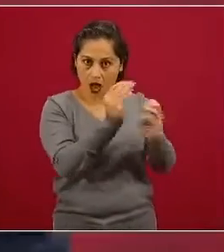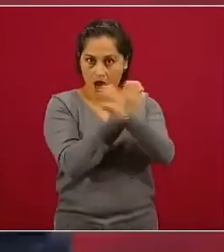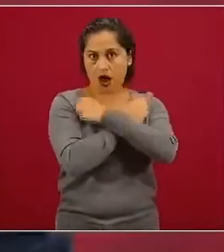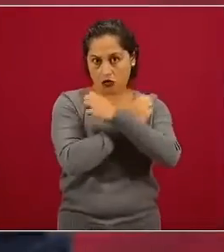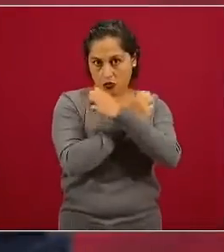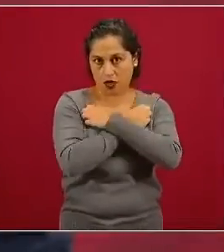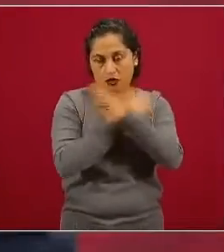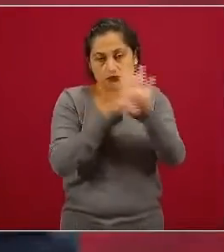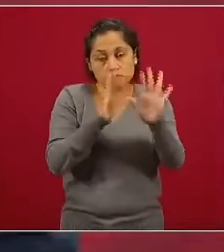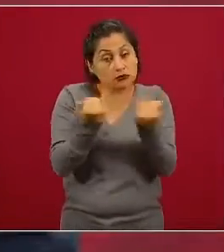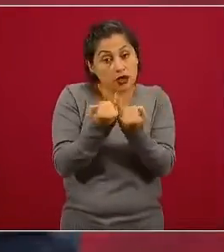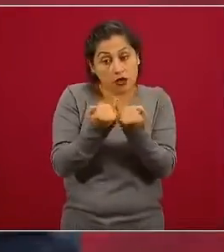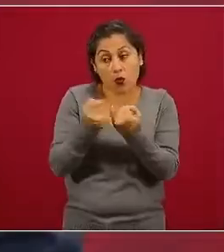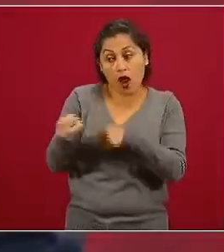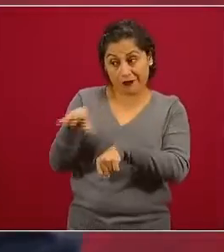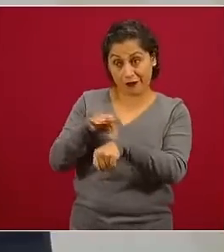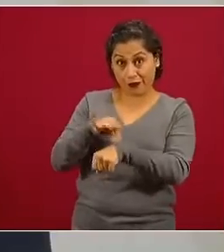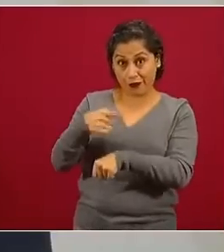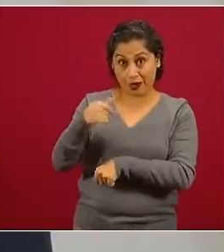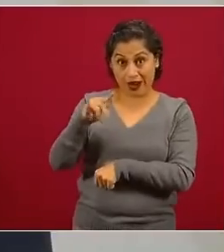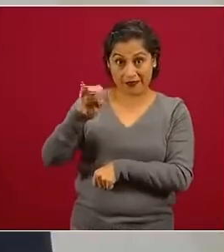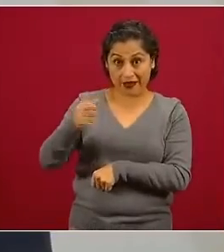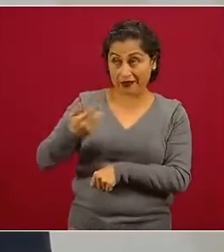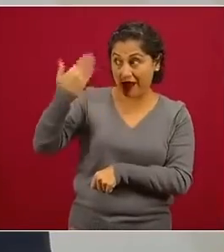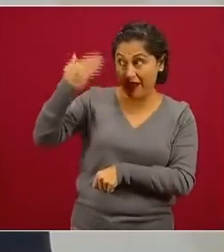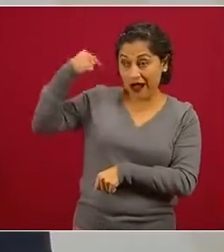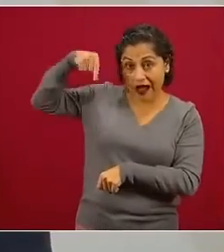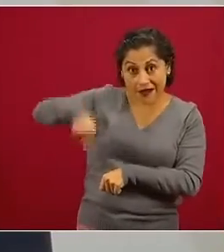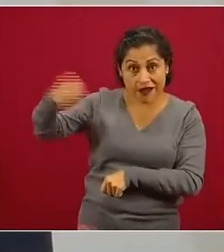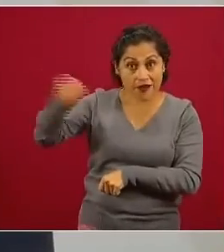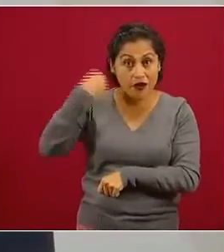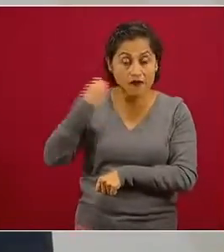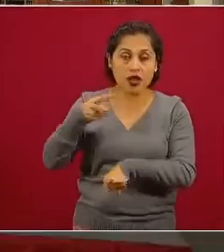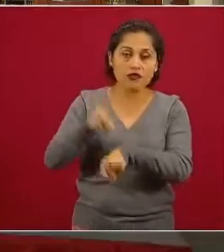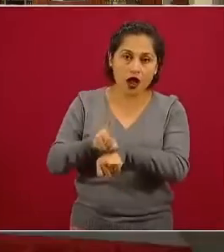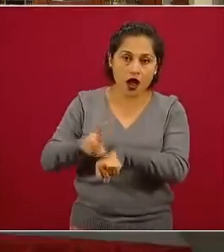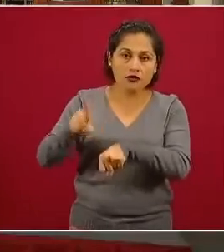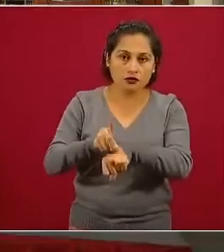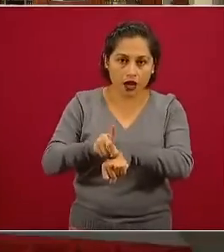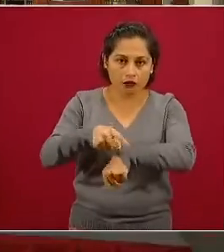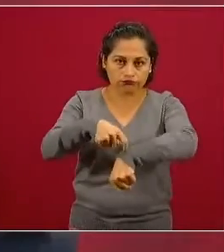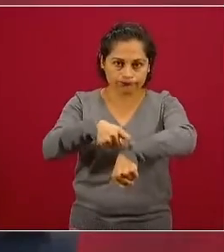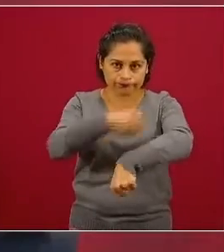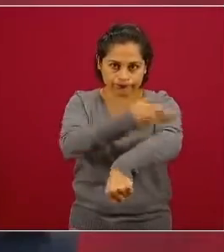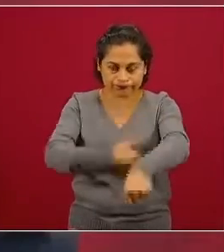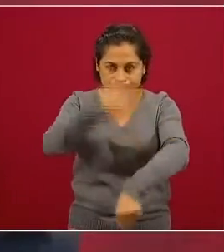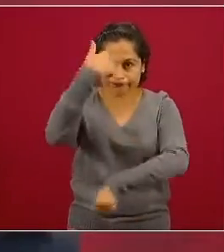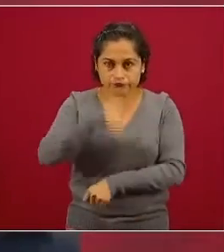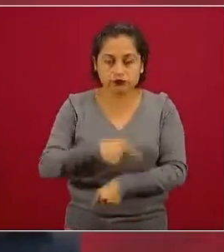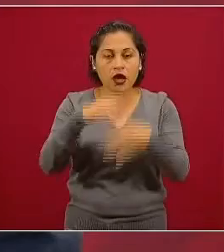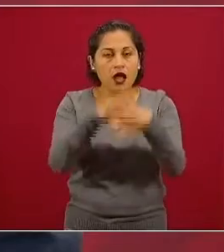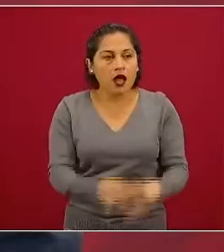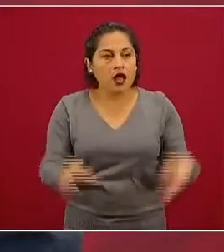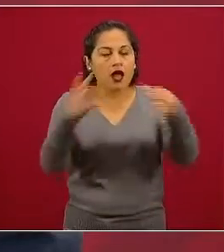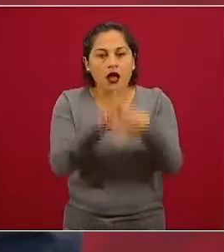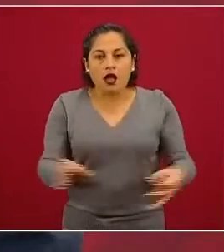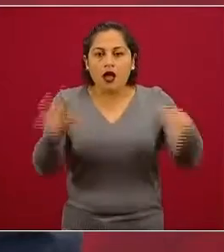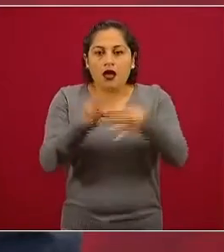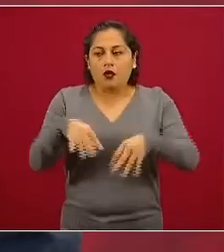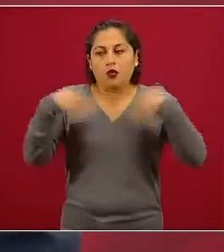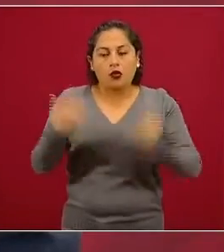adelante. Todos los que difunden informaciones falsas pueden hacerlo por ignorancia, en este